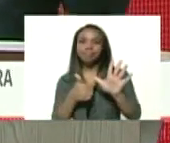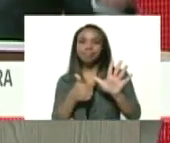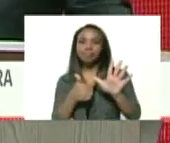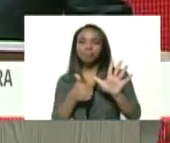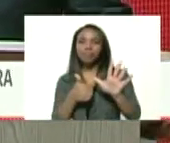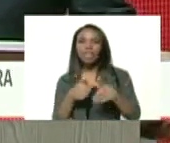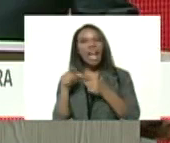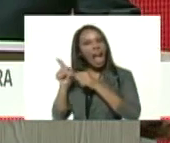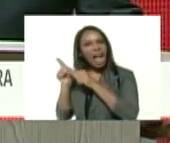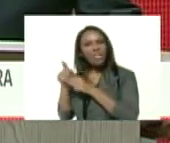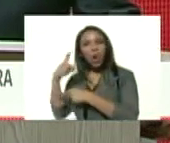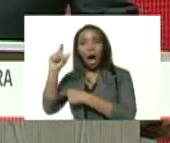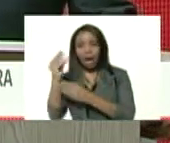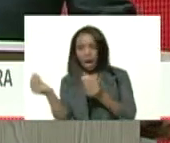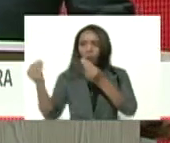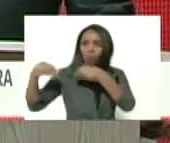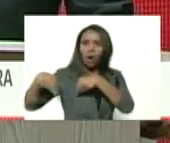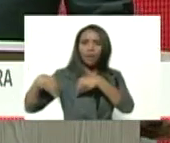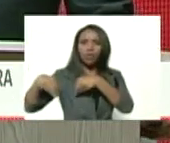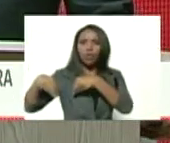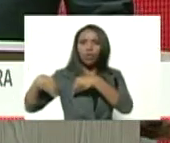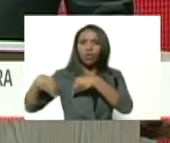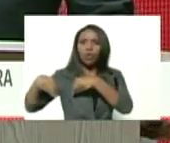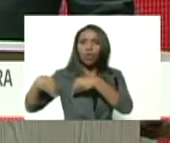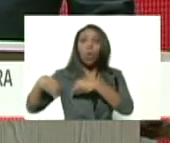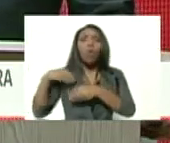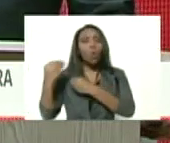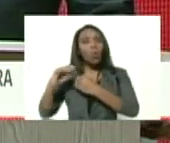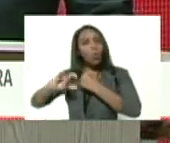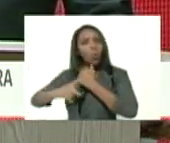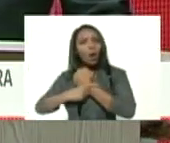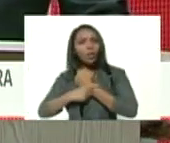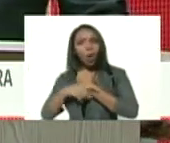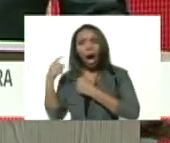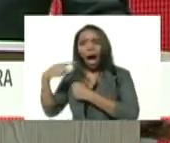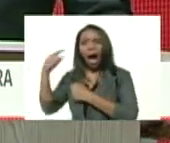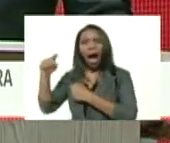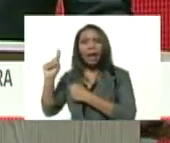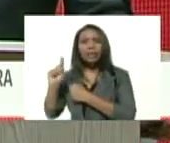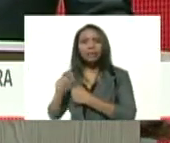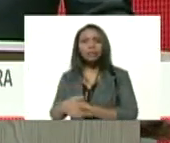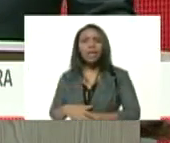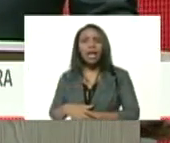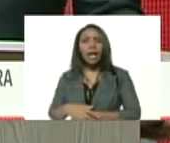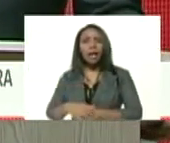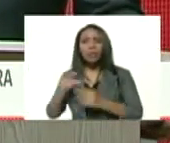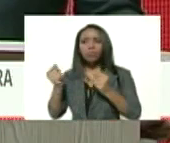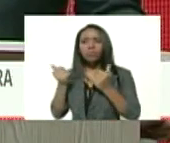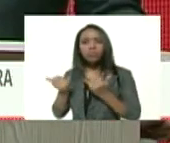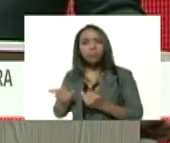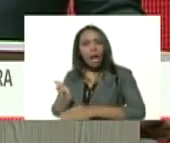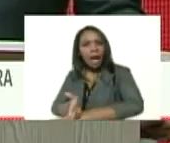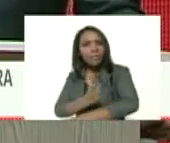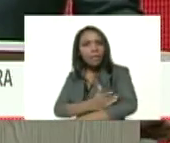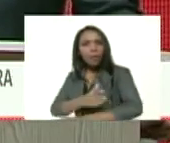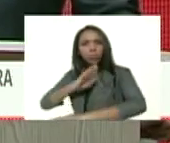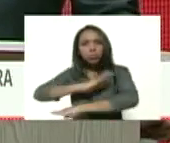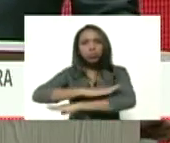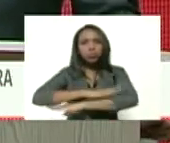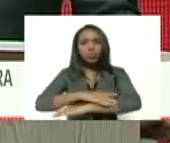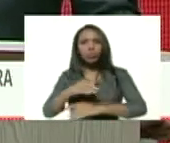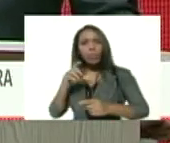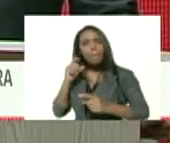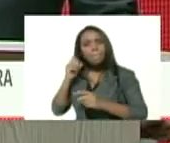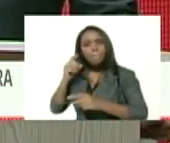ellos están de acuerdo con que Juan Guaidó haya activado células